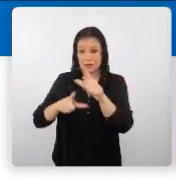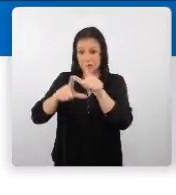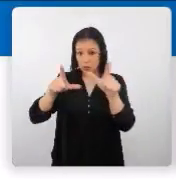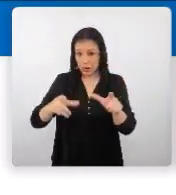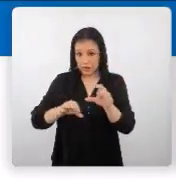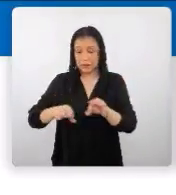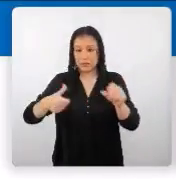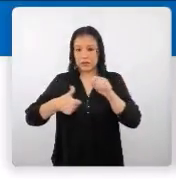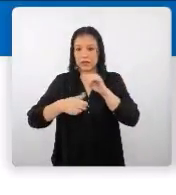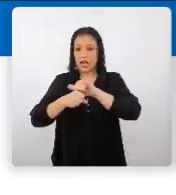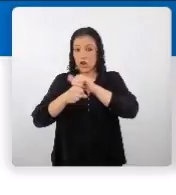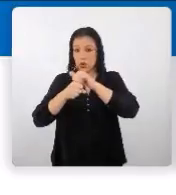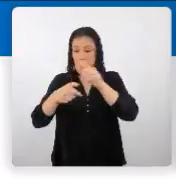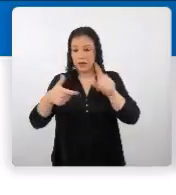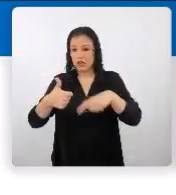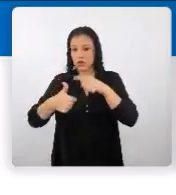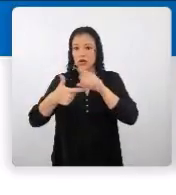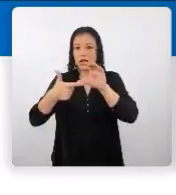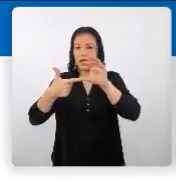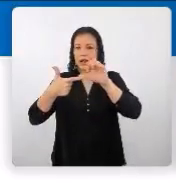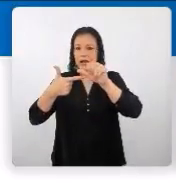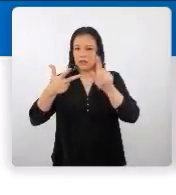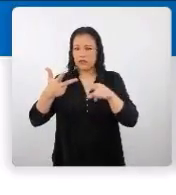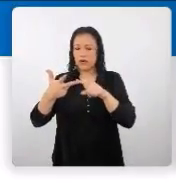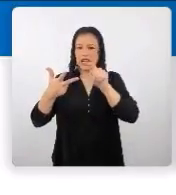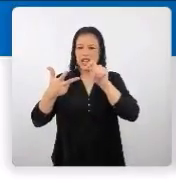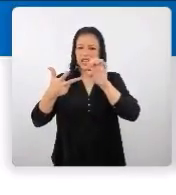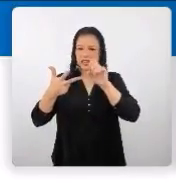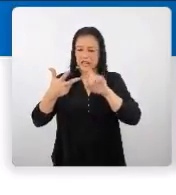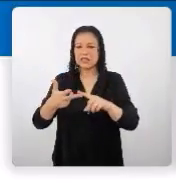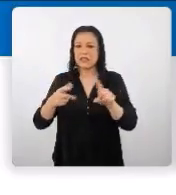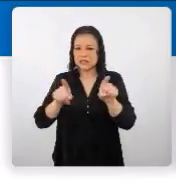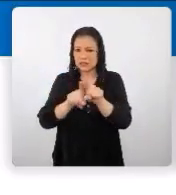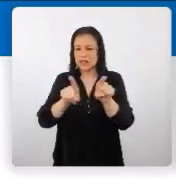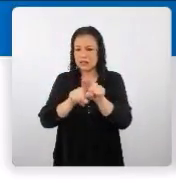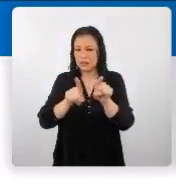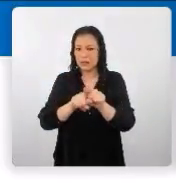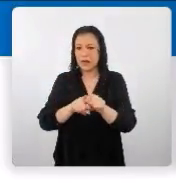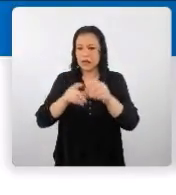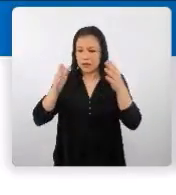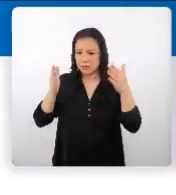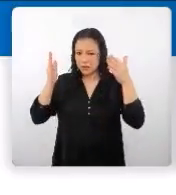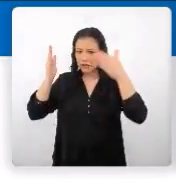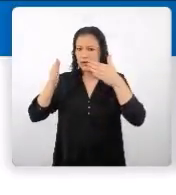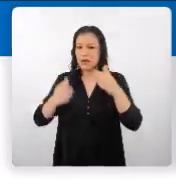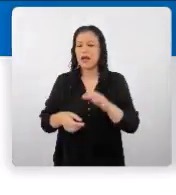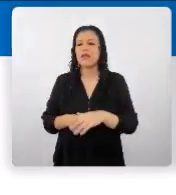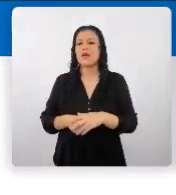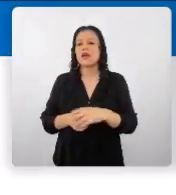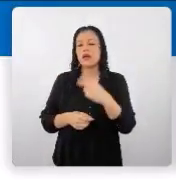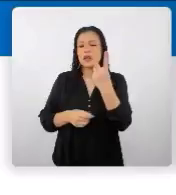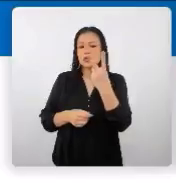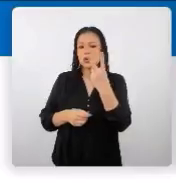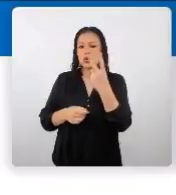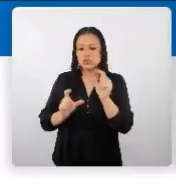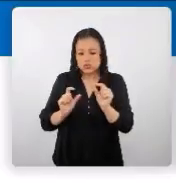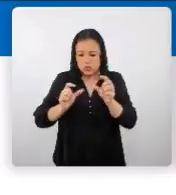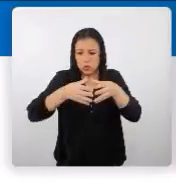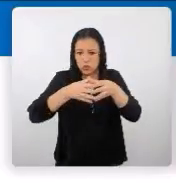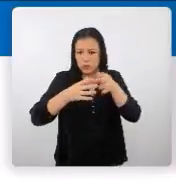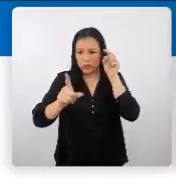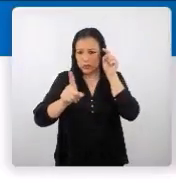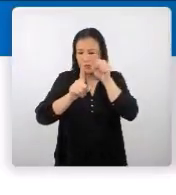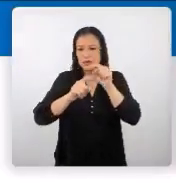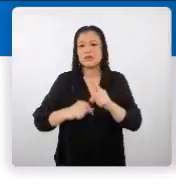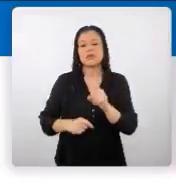importantes, en Nueva York, en California y en Texas. Y a su vez estamos abarcando 2 públicos objetivos.